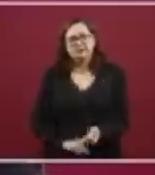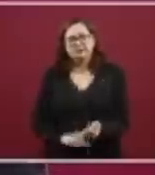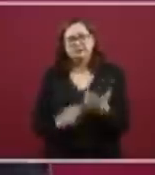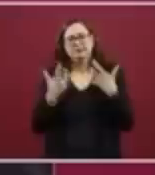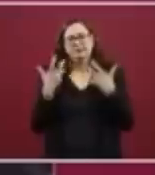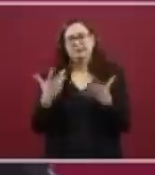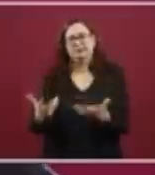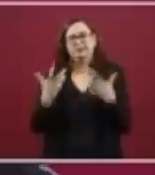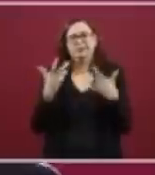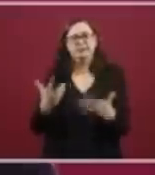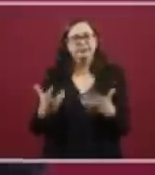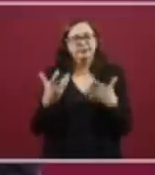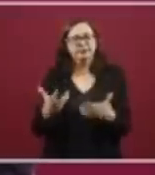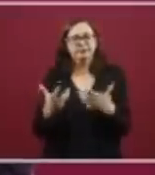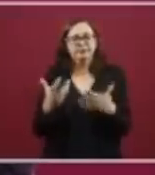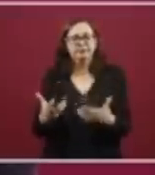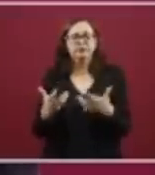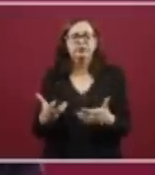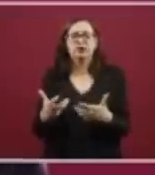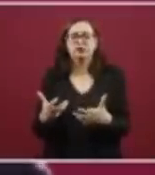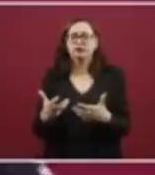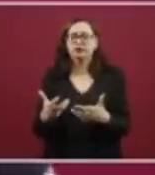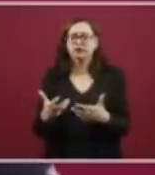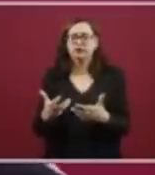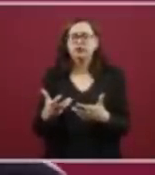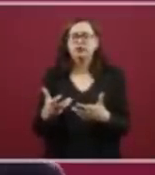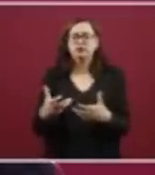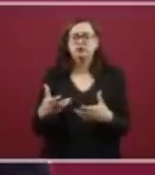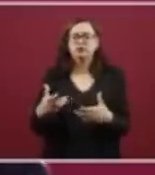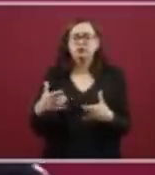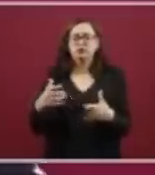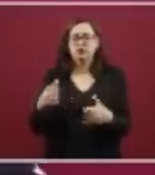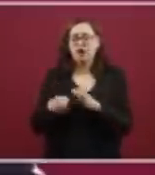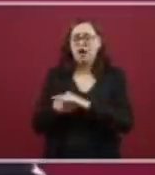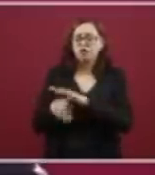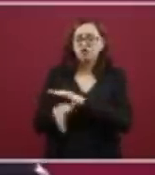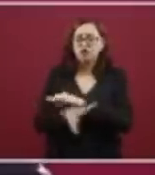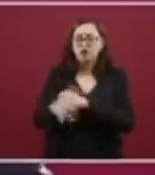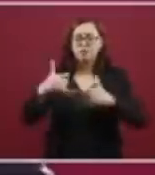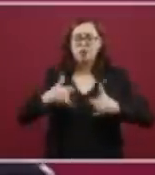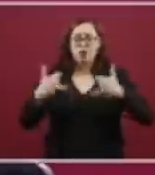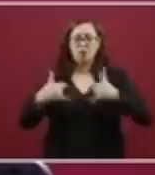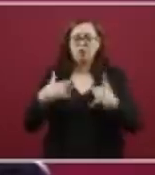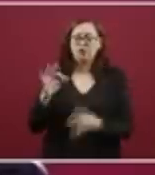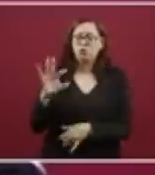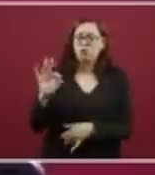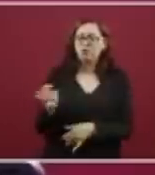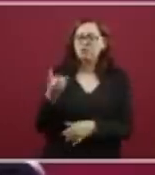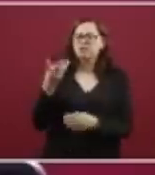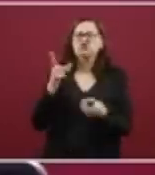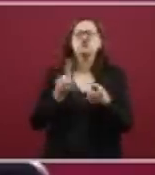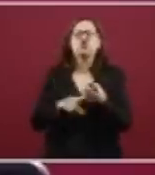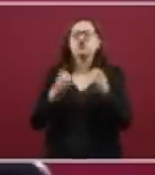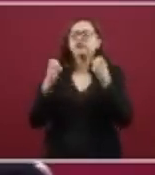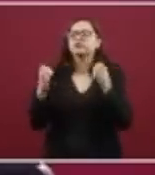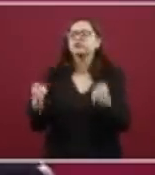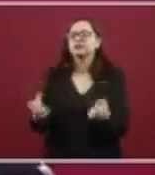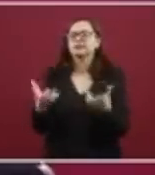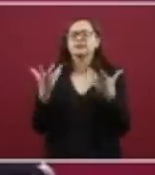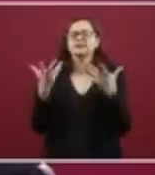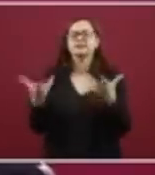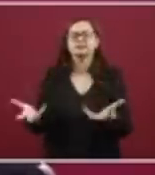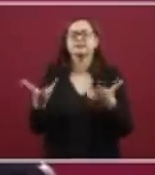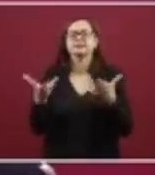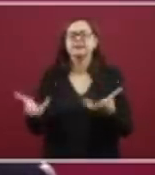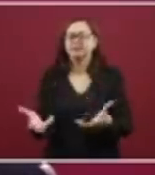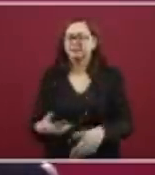saber dónde están los jóvenes de Ayotzinapa. Entonces, pero sí vamos a